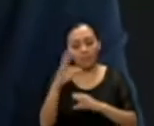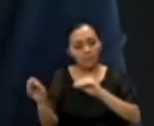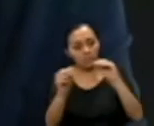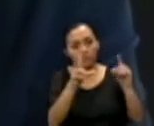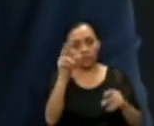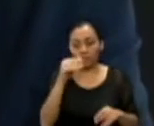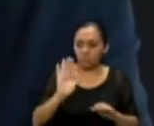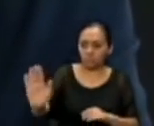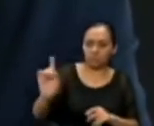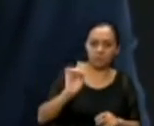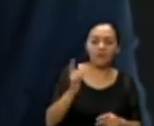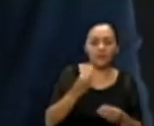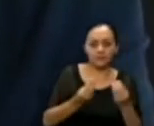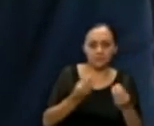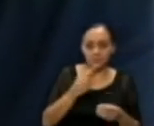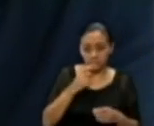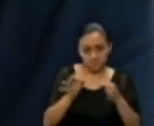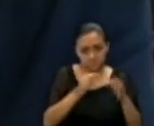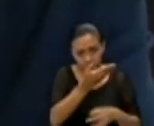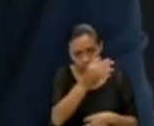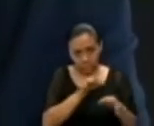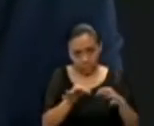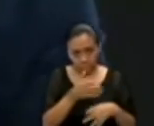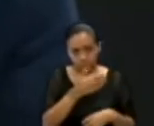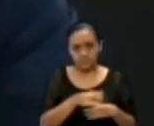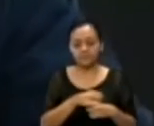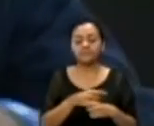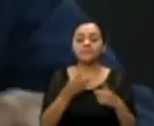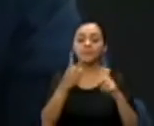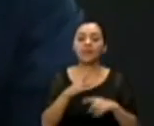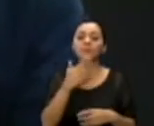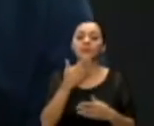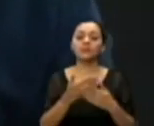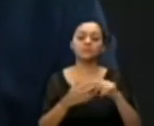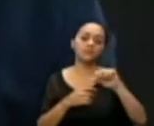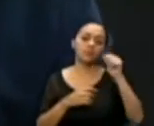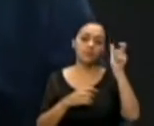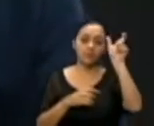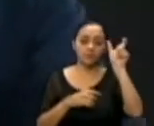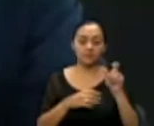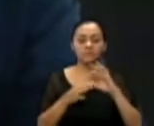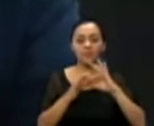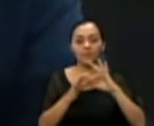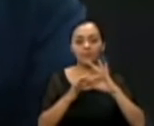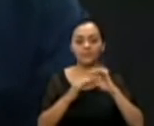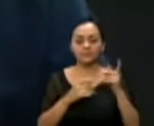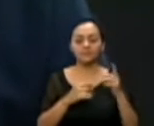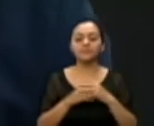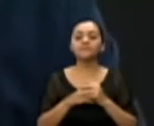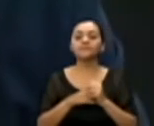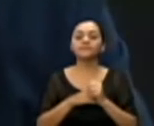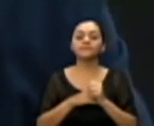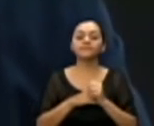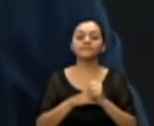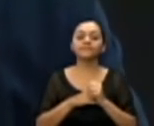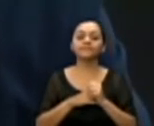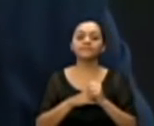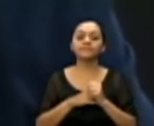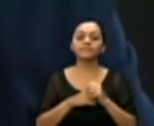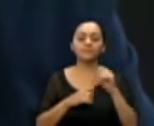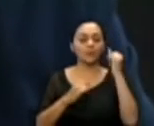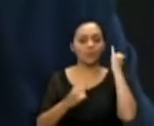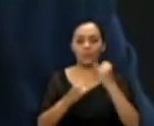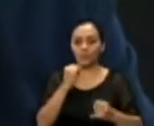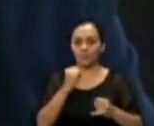amables presidente agradecemos a fabricio cheverría con el personal también por la colaboración si tenemos una última pregunta